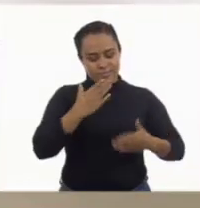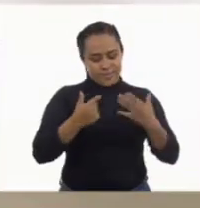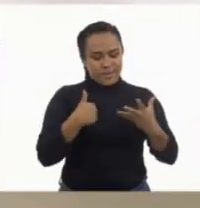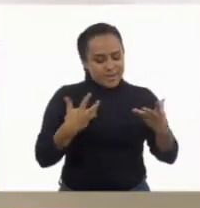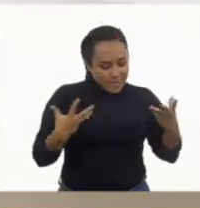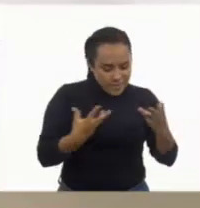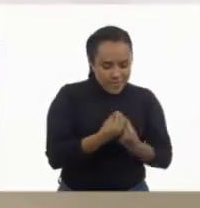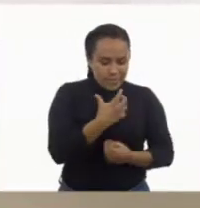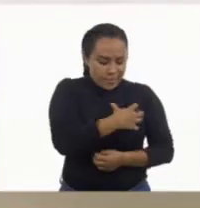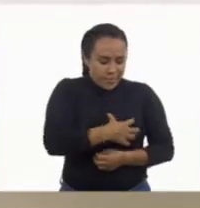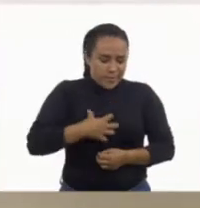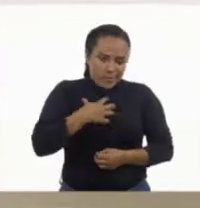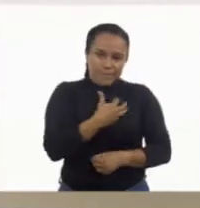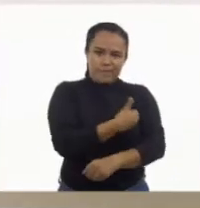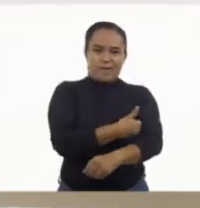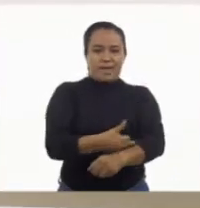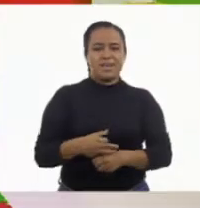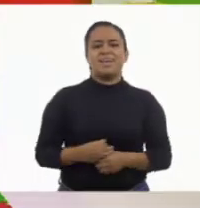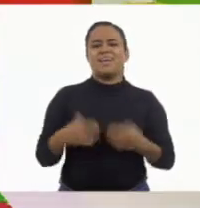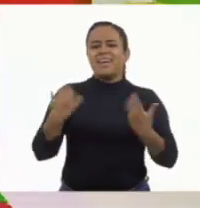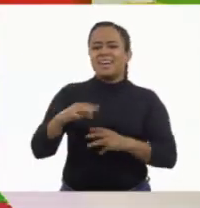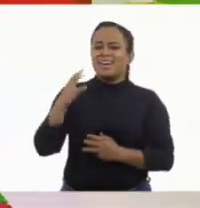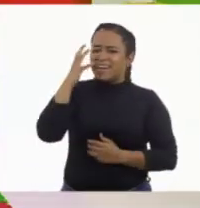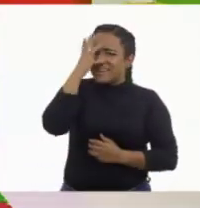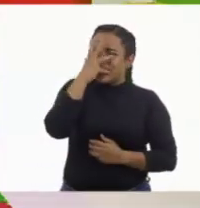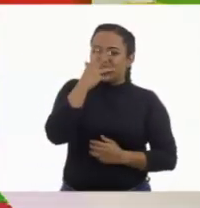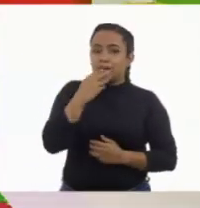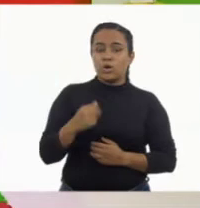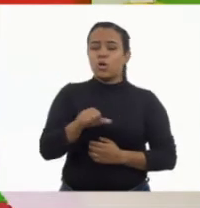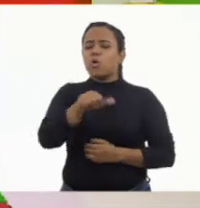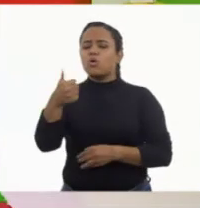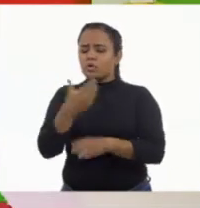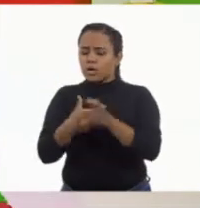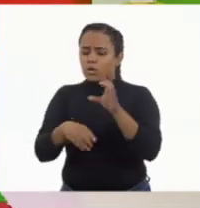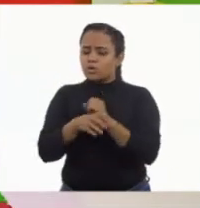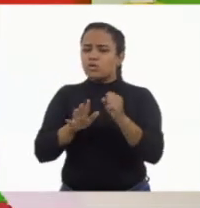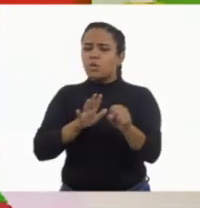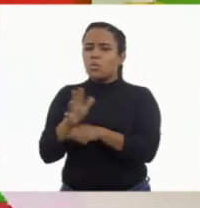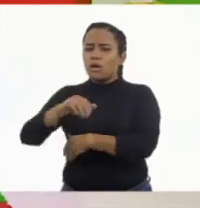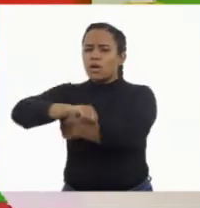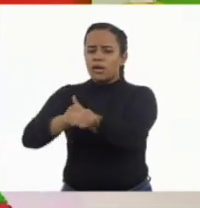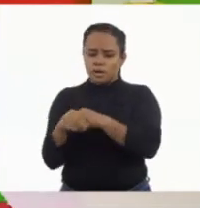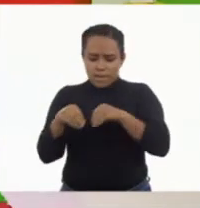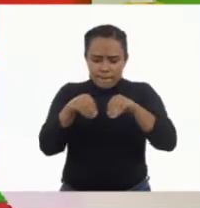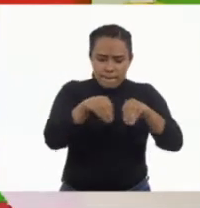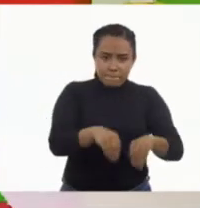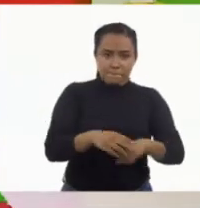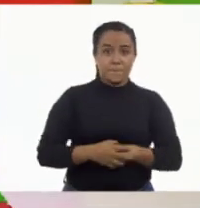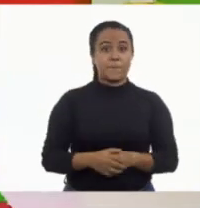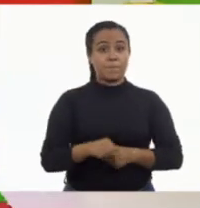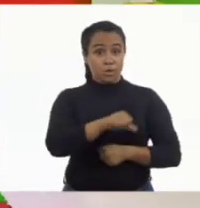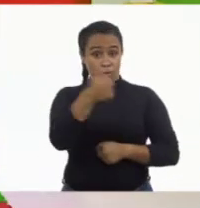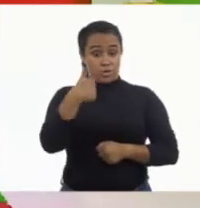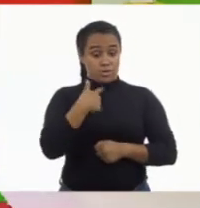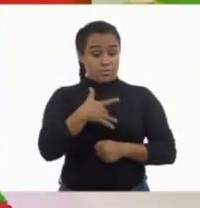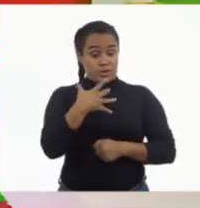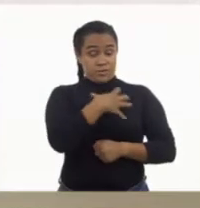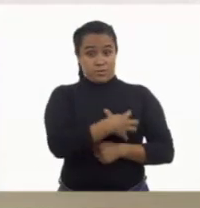con mi familia. ¡Ay, qué bonito! ¿Qué más vas a guardar? Cuéntanos. Otra cosa que me